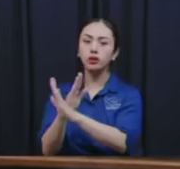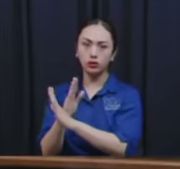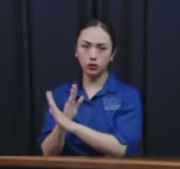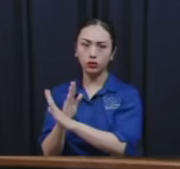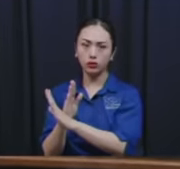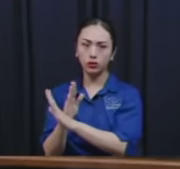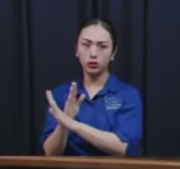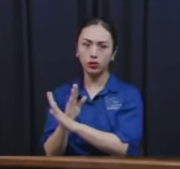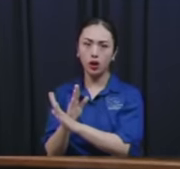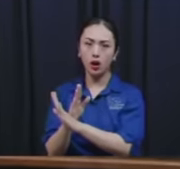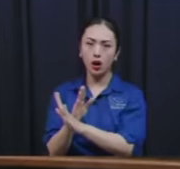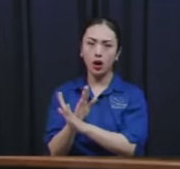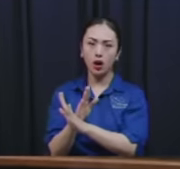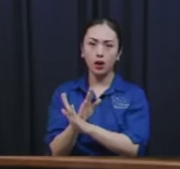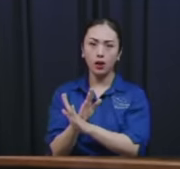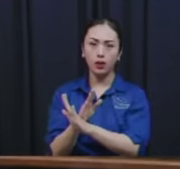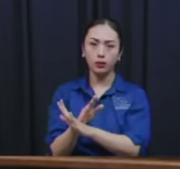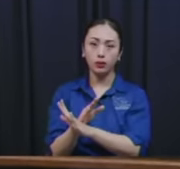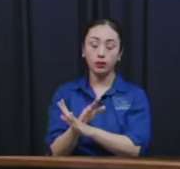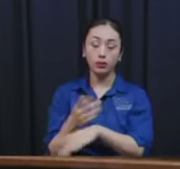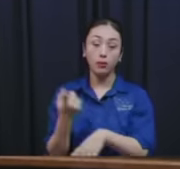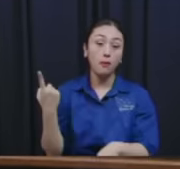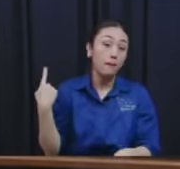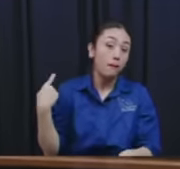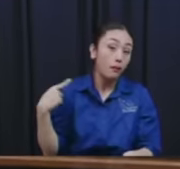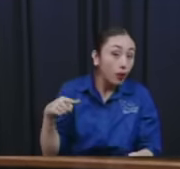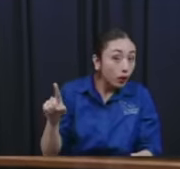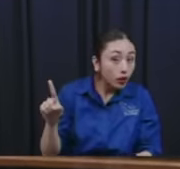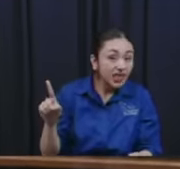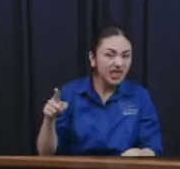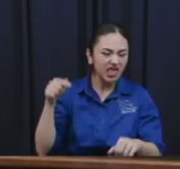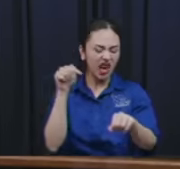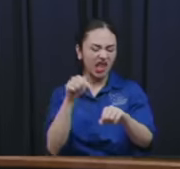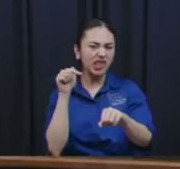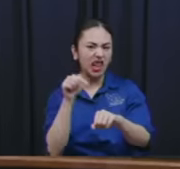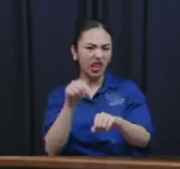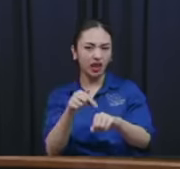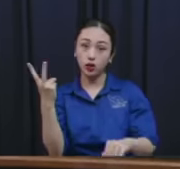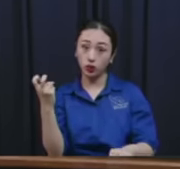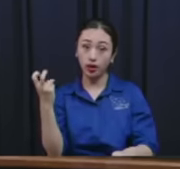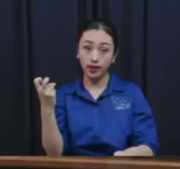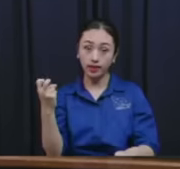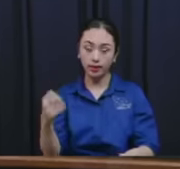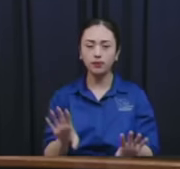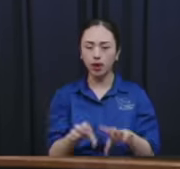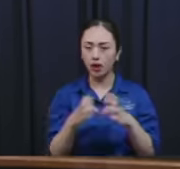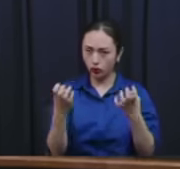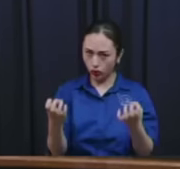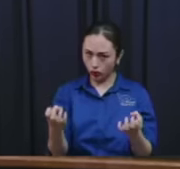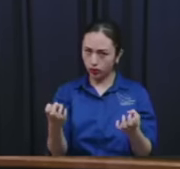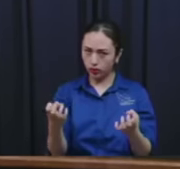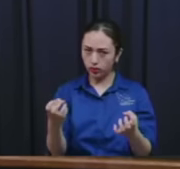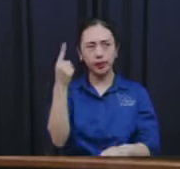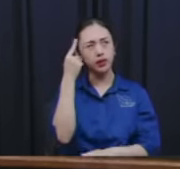también Y entonces ellos dejaron de velar pero ahora traigamos a nosotros será que estamos velando